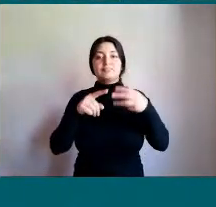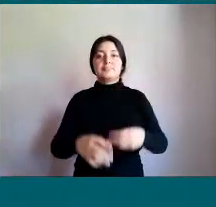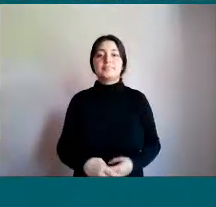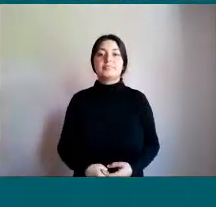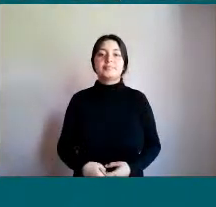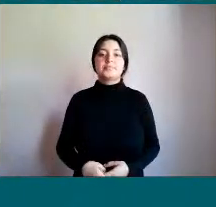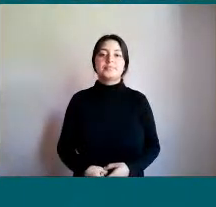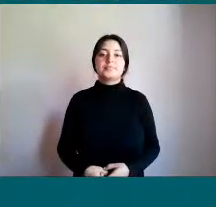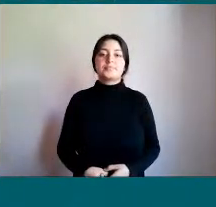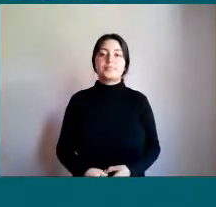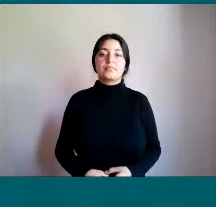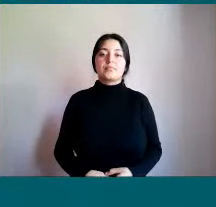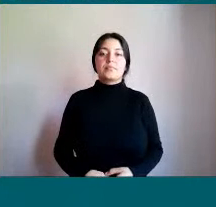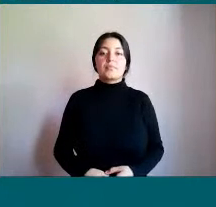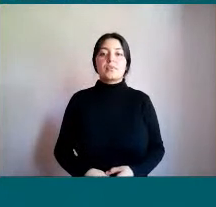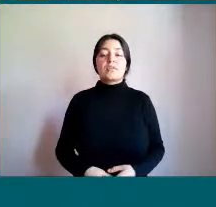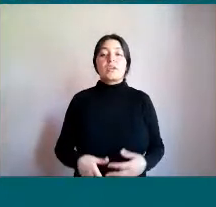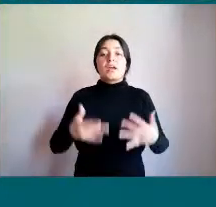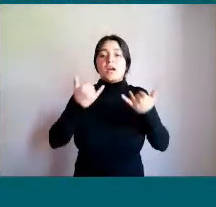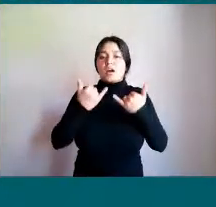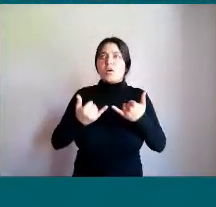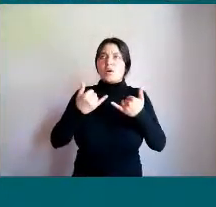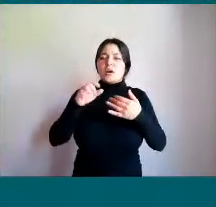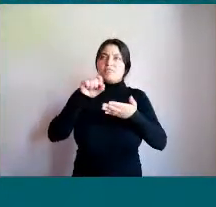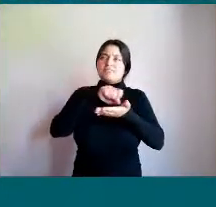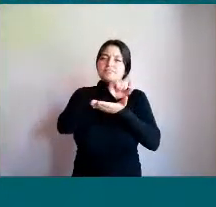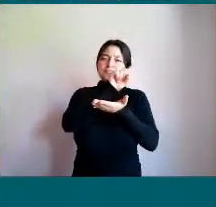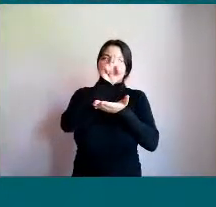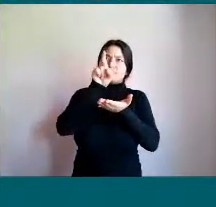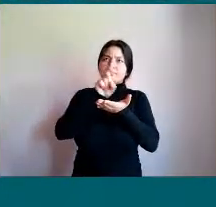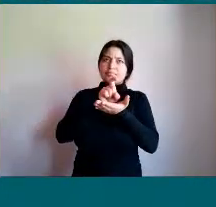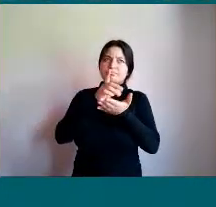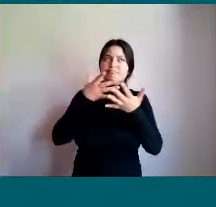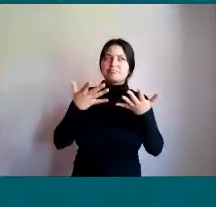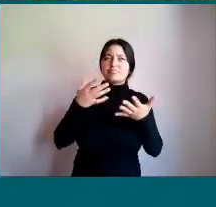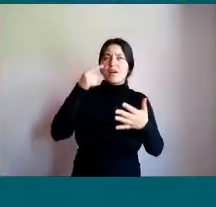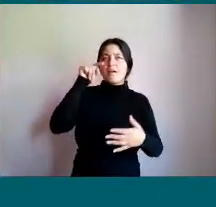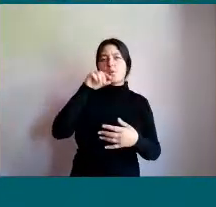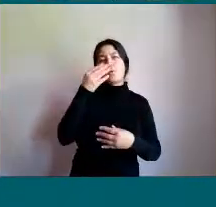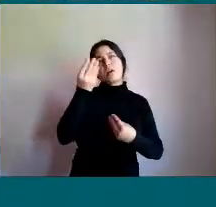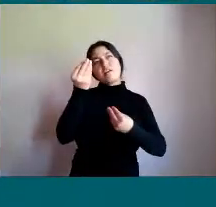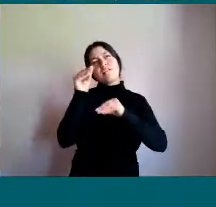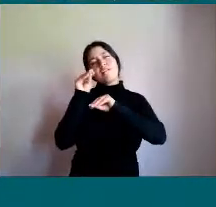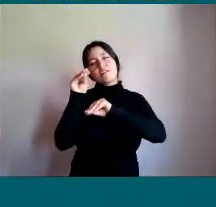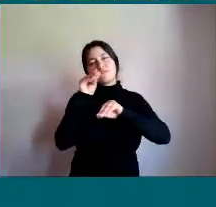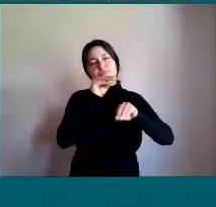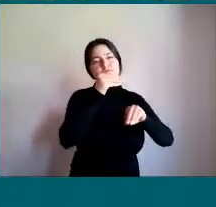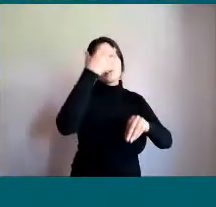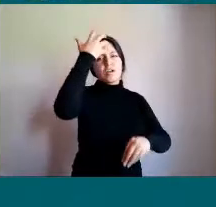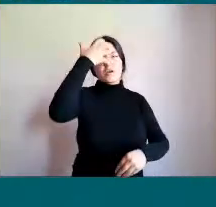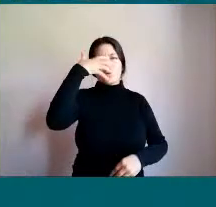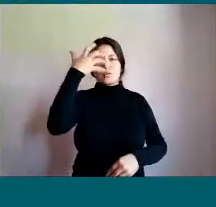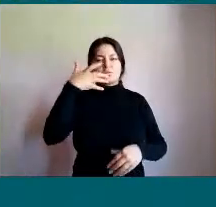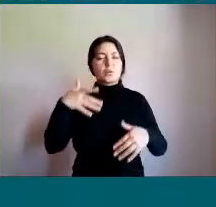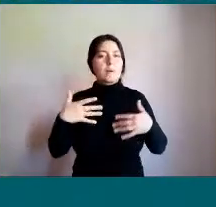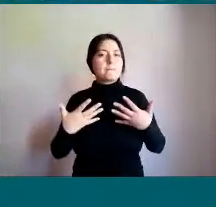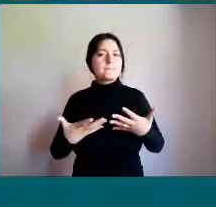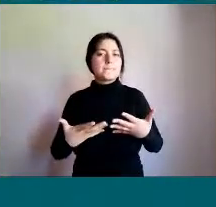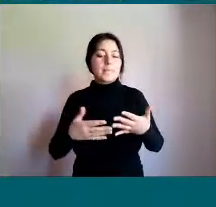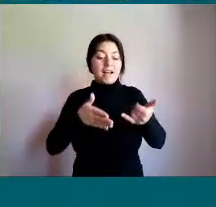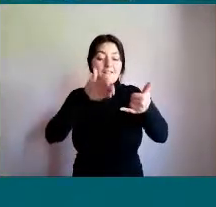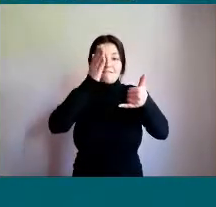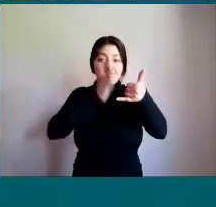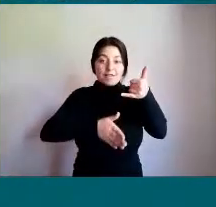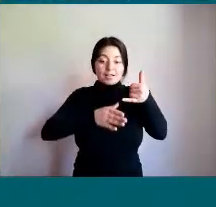aprendizaje. Así que aquí viene una gran pregunta. ¿Y entonces cuándo evaluamos? Porque hasta ahora con estas calificativas se evaluaba siempre al final.